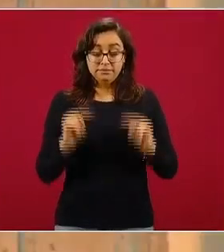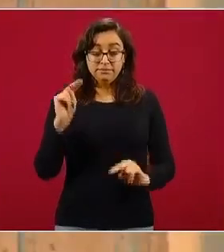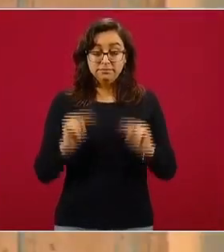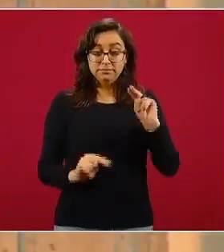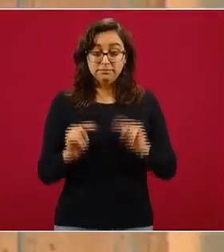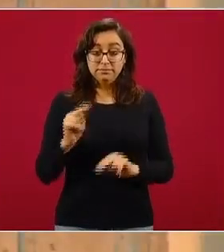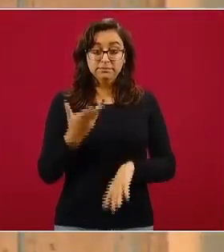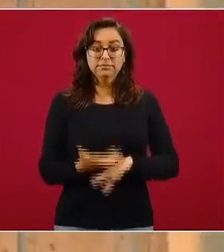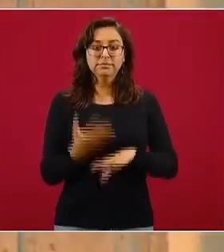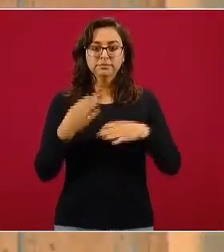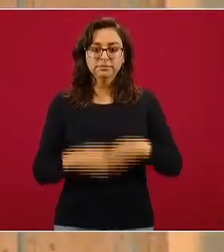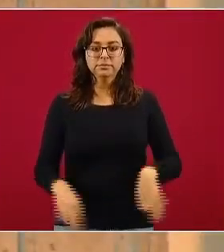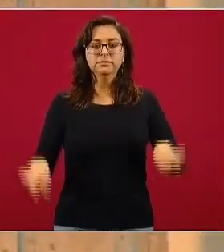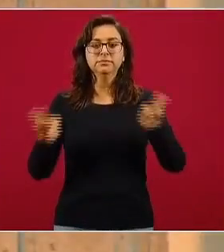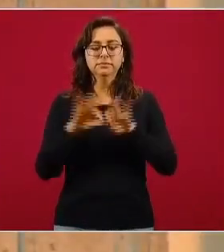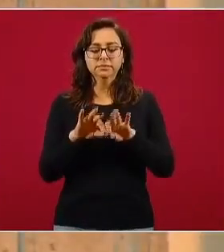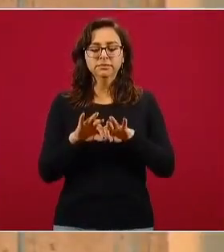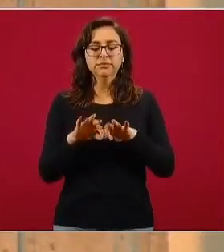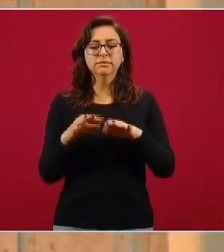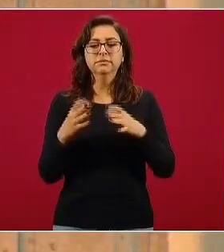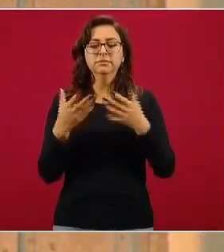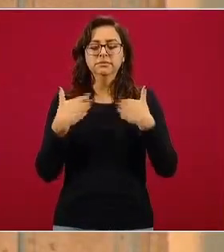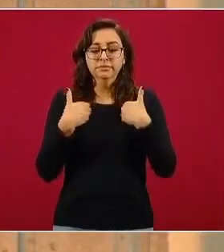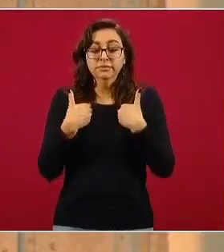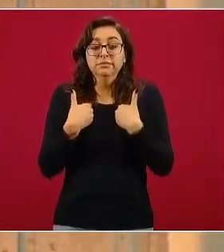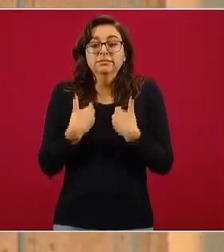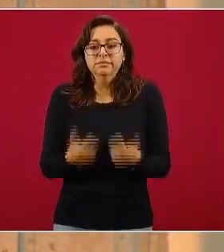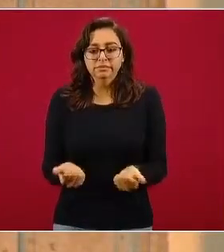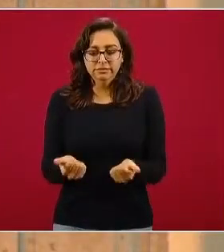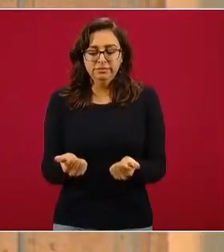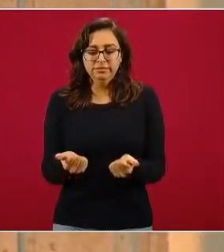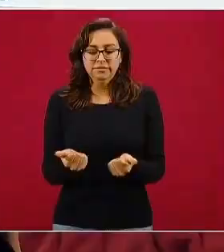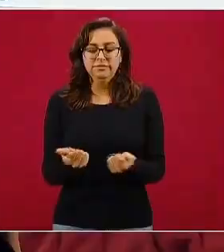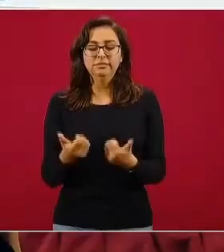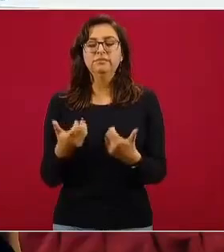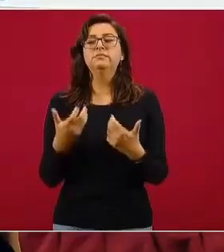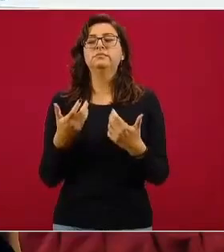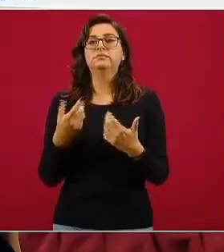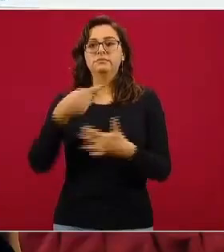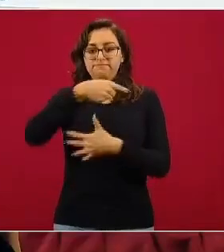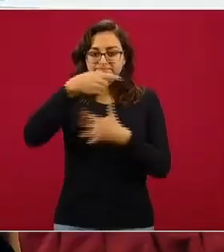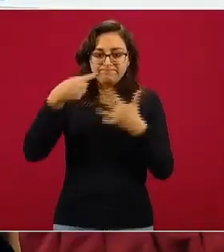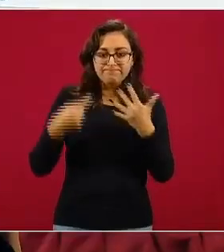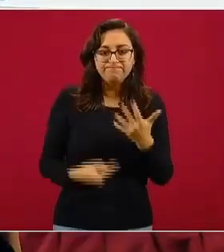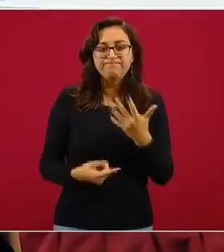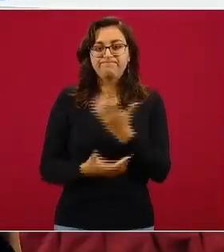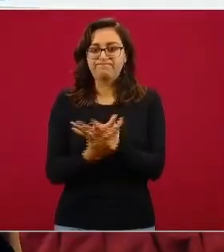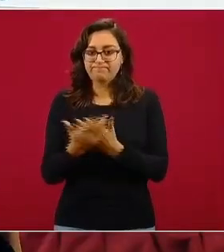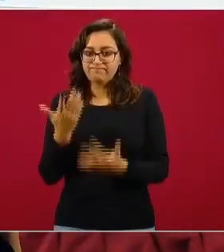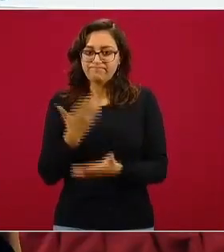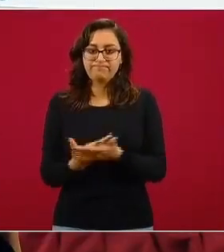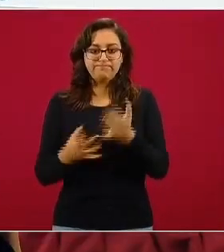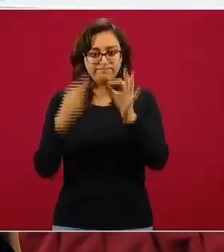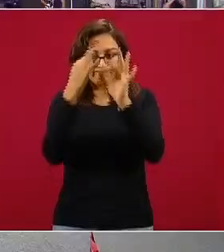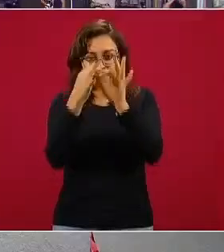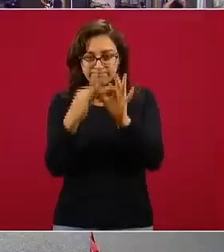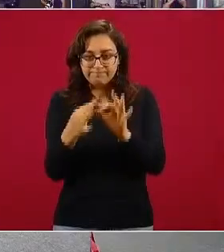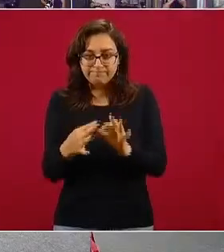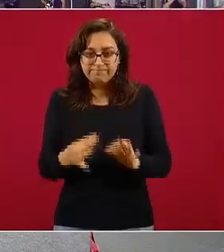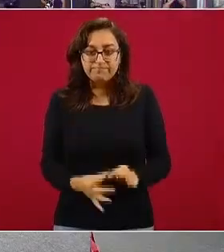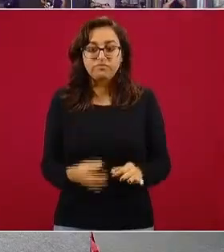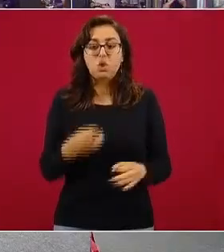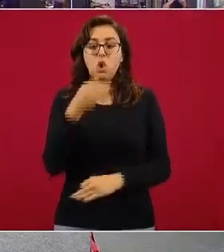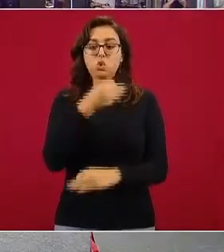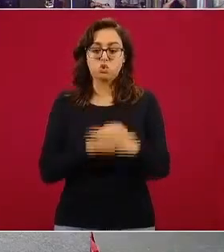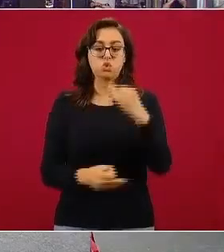es importante informarse y más importante aplicar, implementar, poner en práctica las medidas